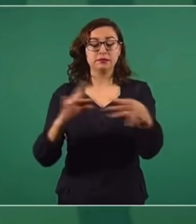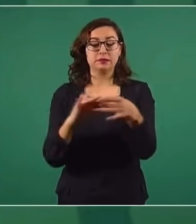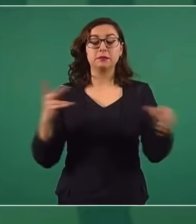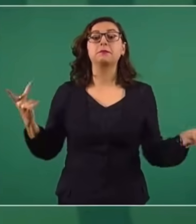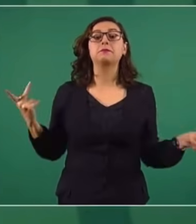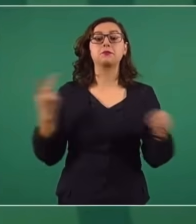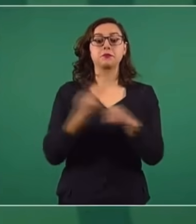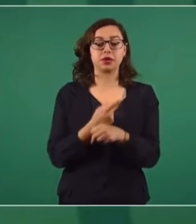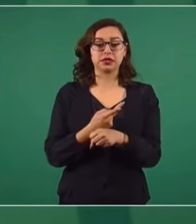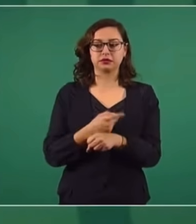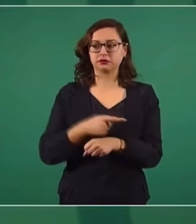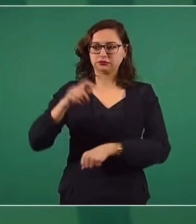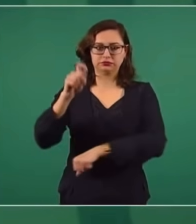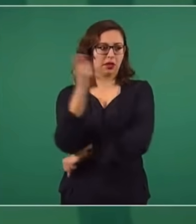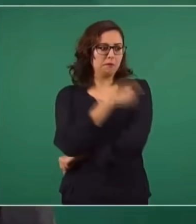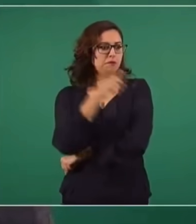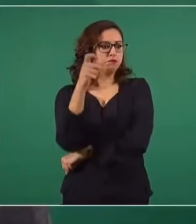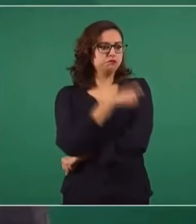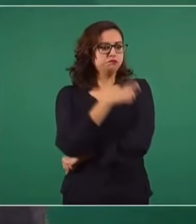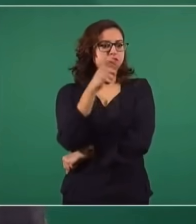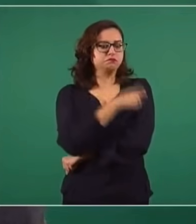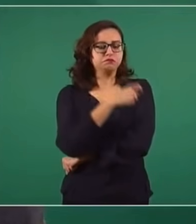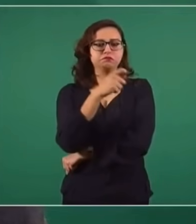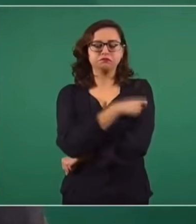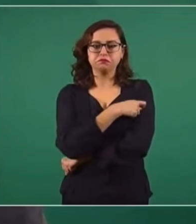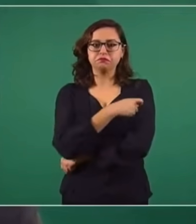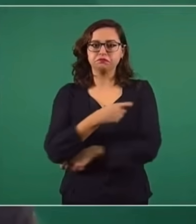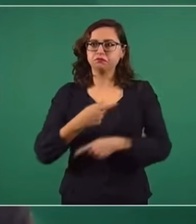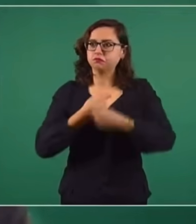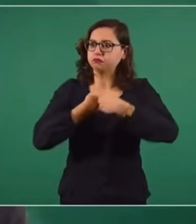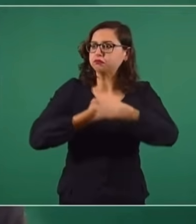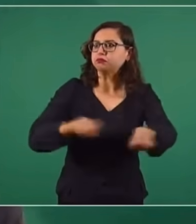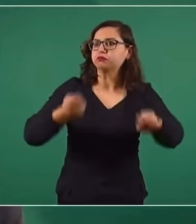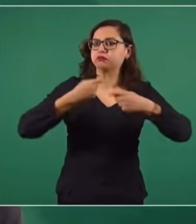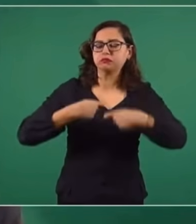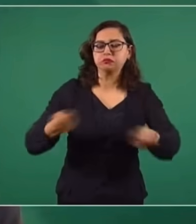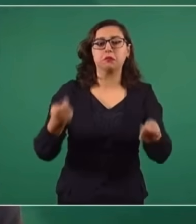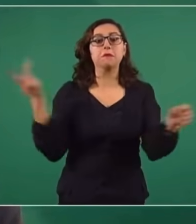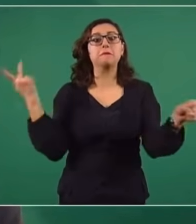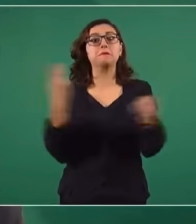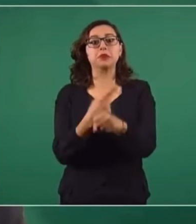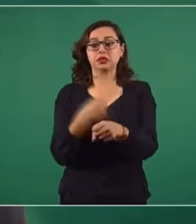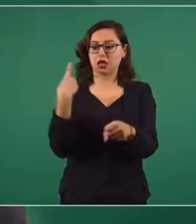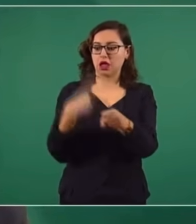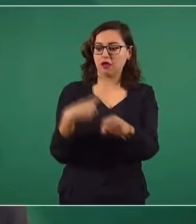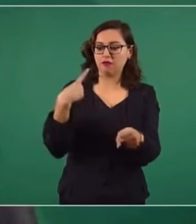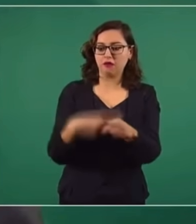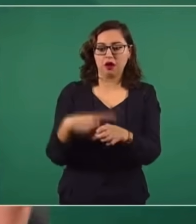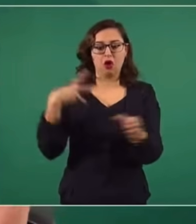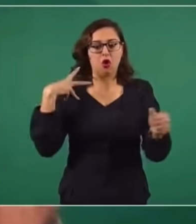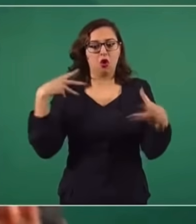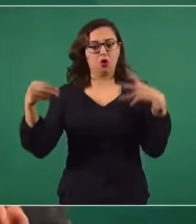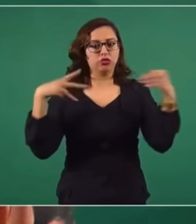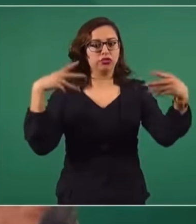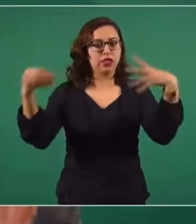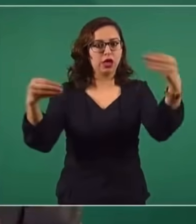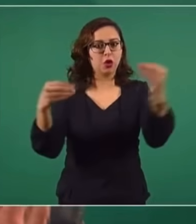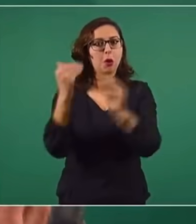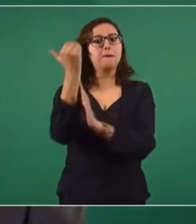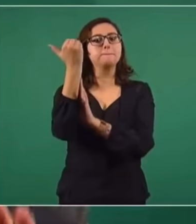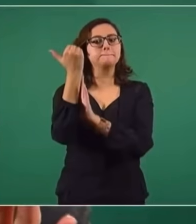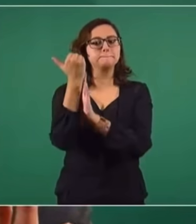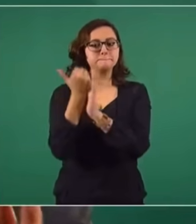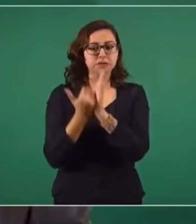tenemos alta cobertura de vacunación ya no es una enfermedad que tenga un comportamiento tan virulento. Puede